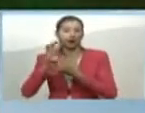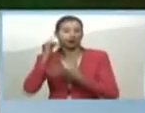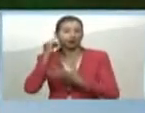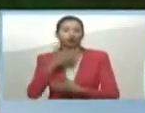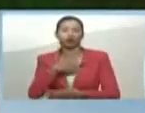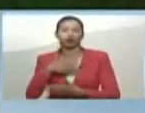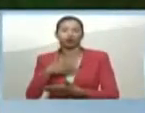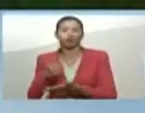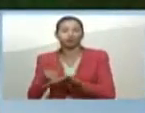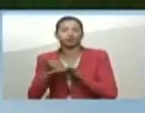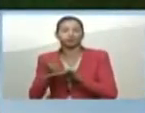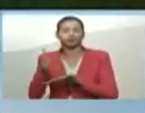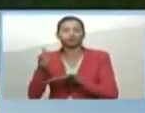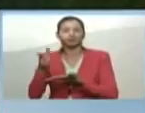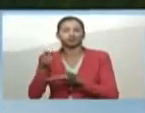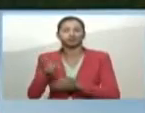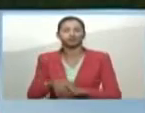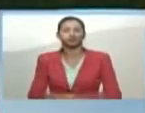que tiene tanta